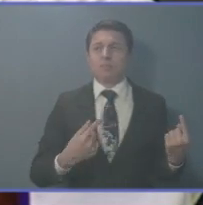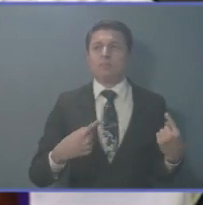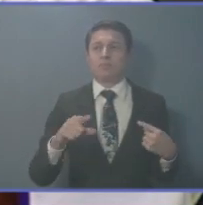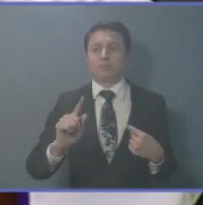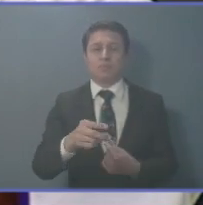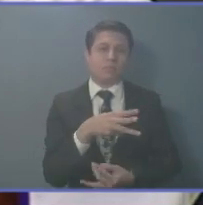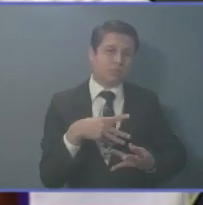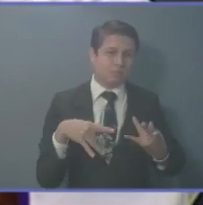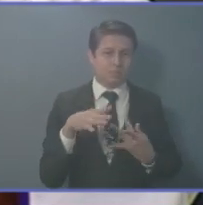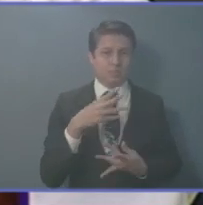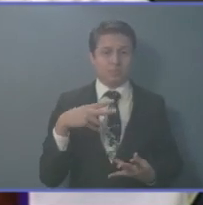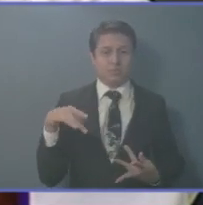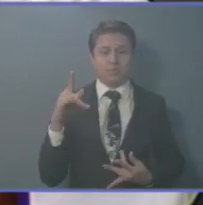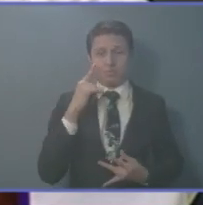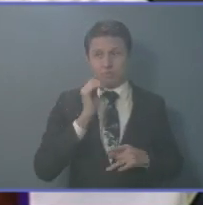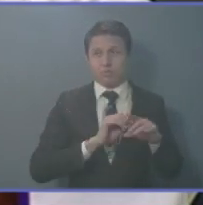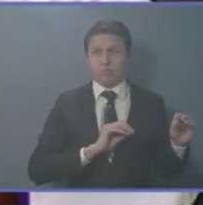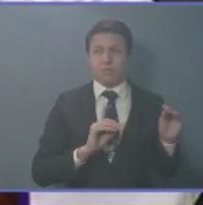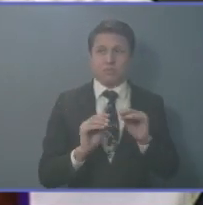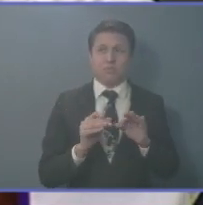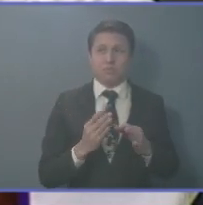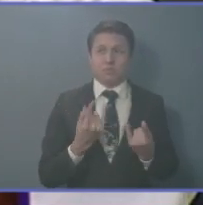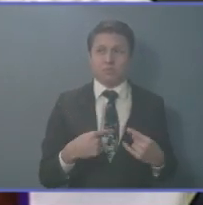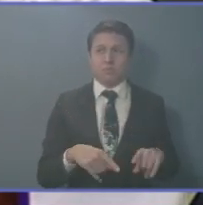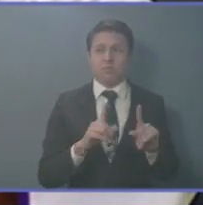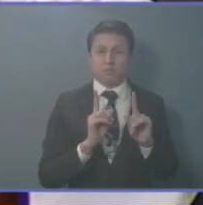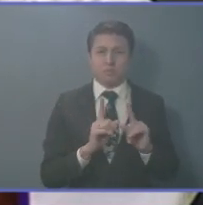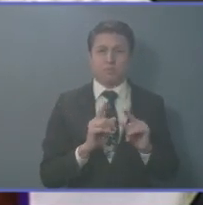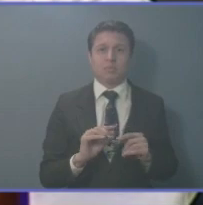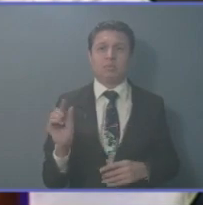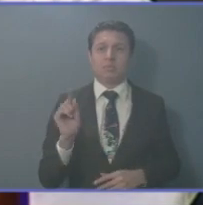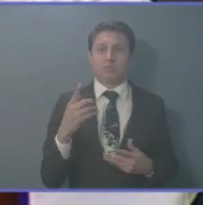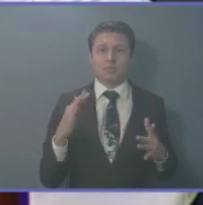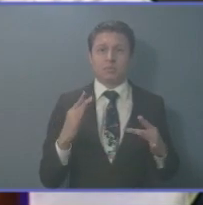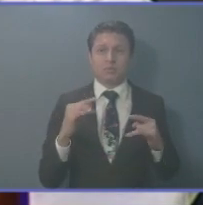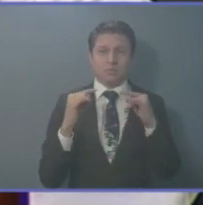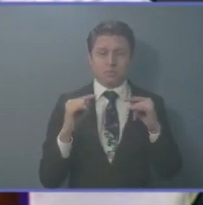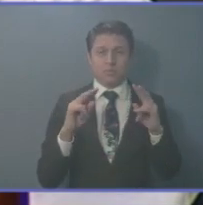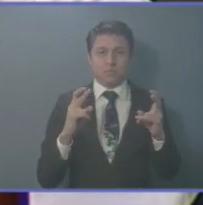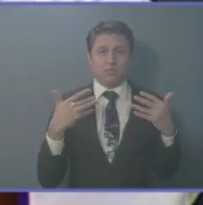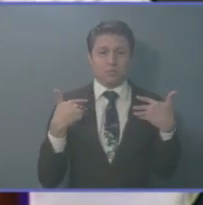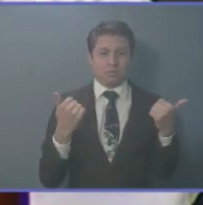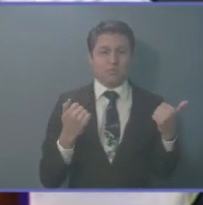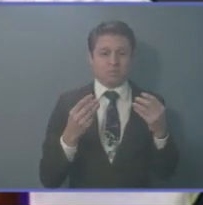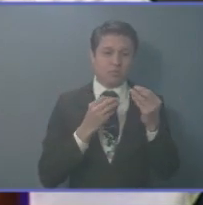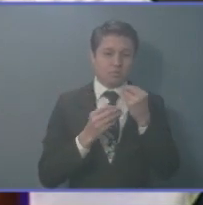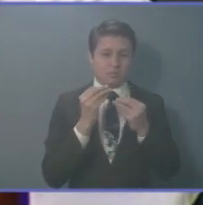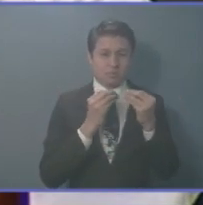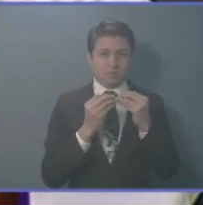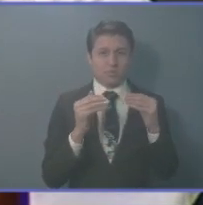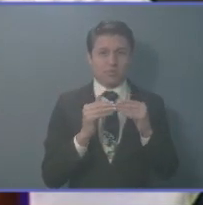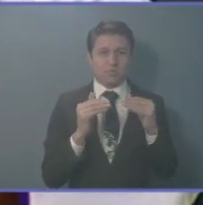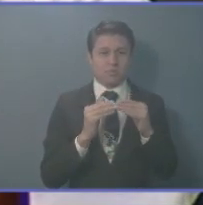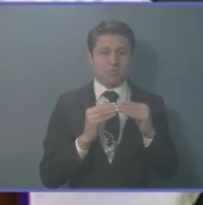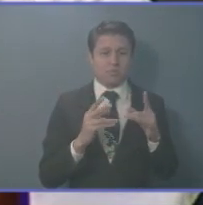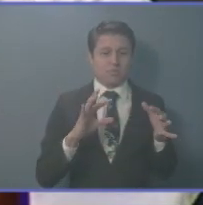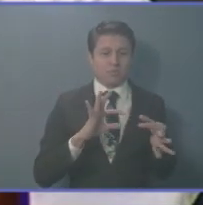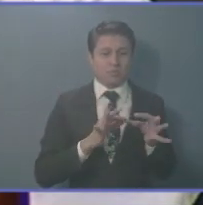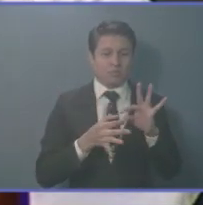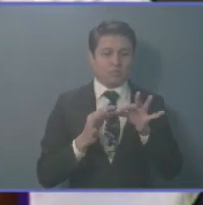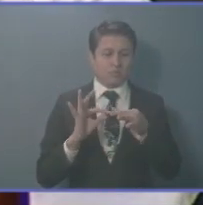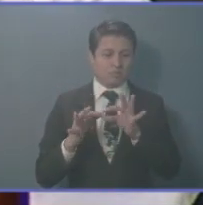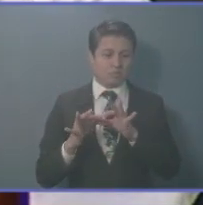su implementación. Quedan autorizadas las actividades de salud, alimentos, incluyendo sus cadenas de producción,